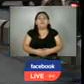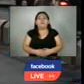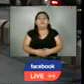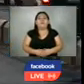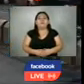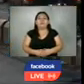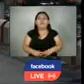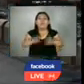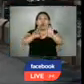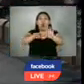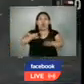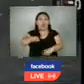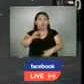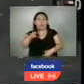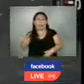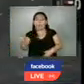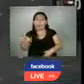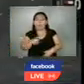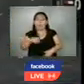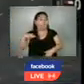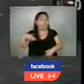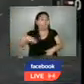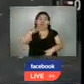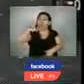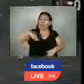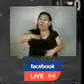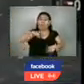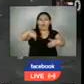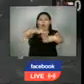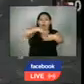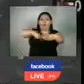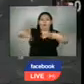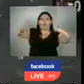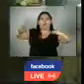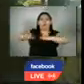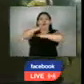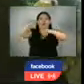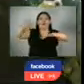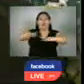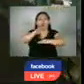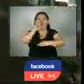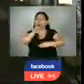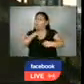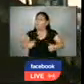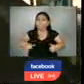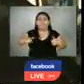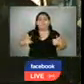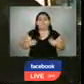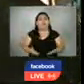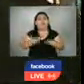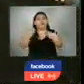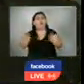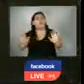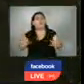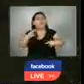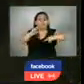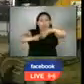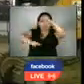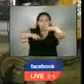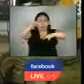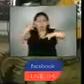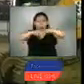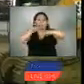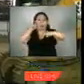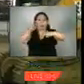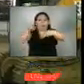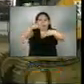Más de 8.000 personas que circulan a diario en las inmediaciones de redondel Utila serán las beneficiadas con la construcción de un paso a